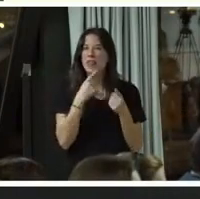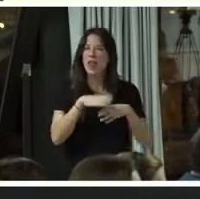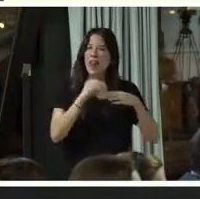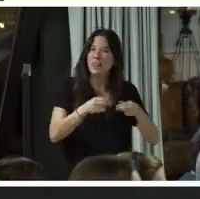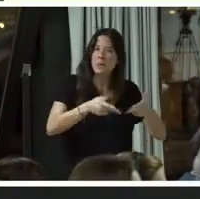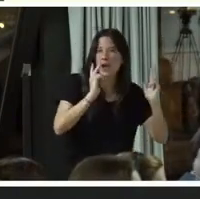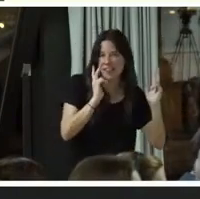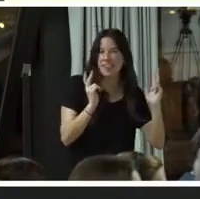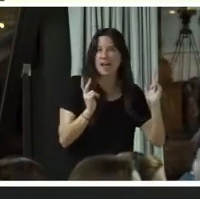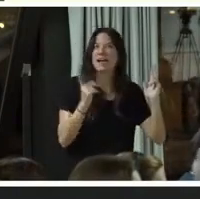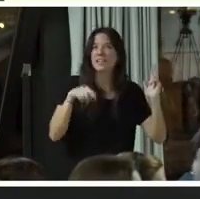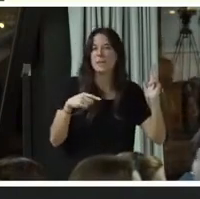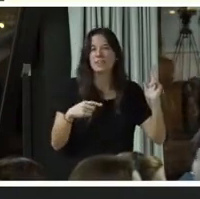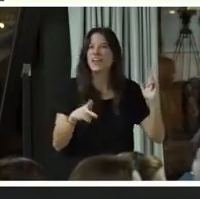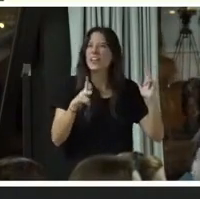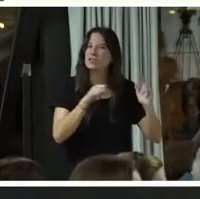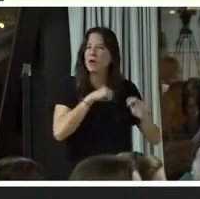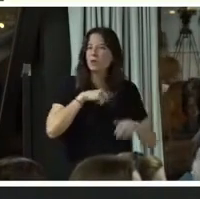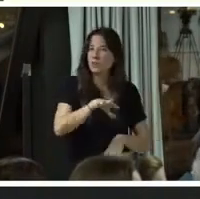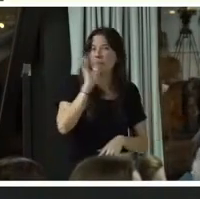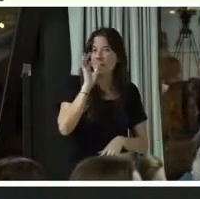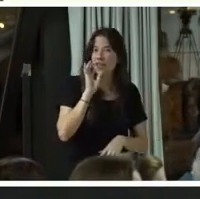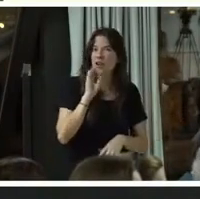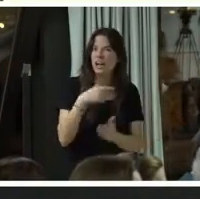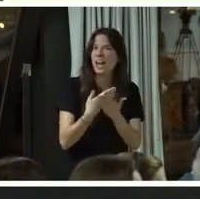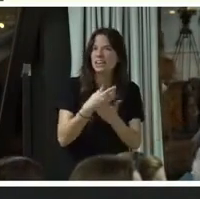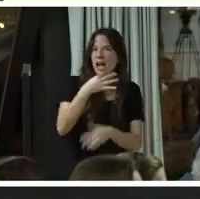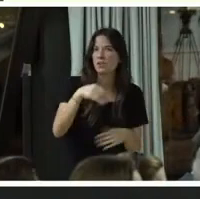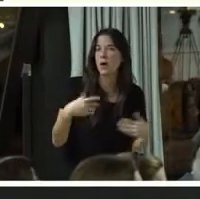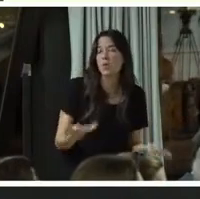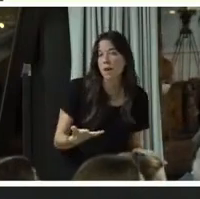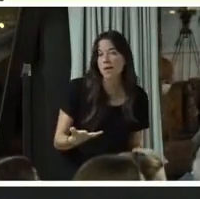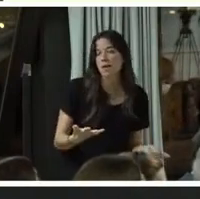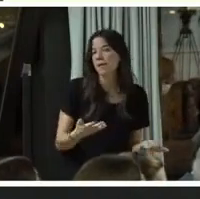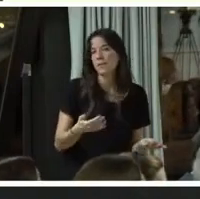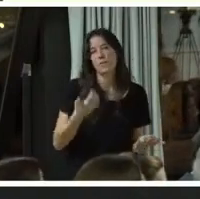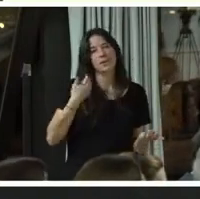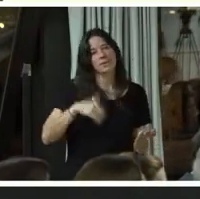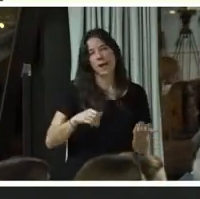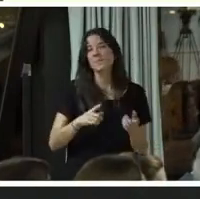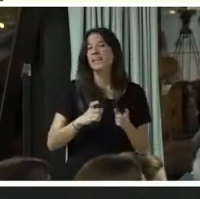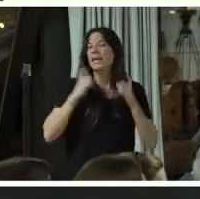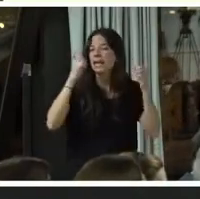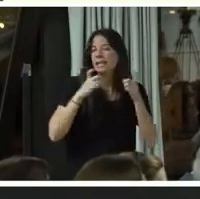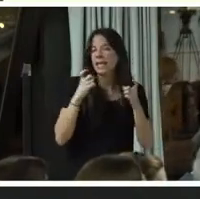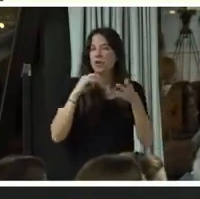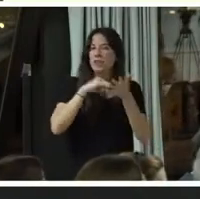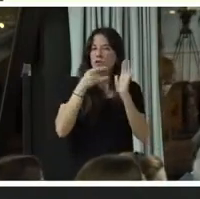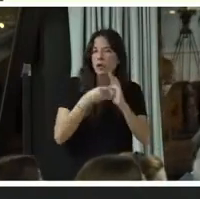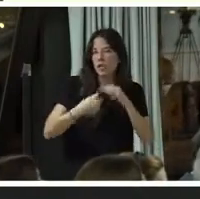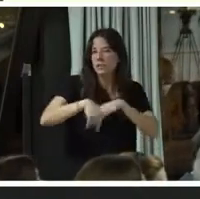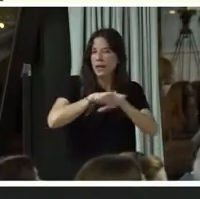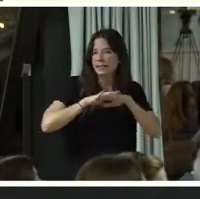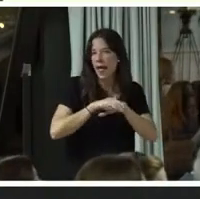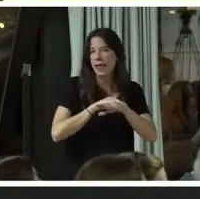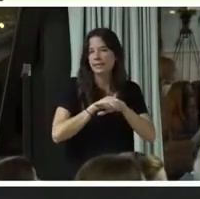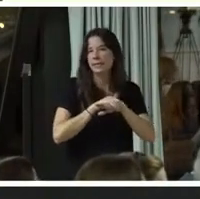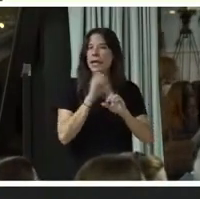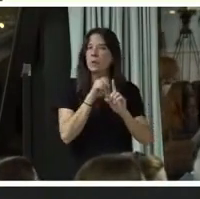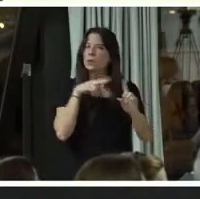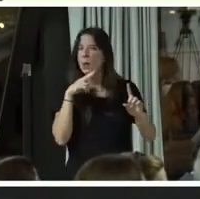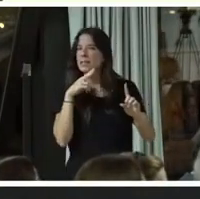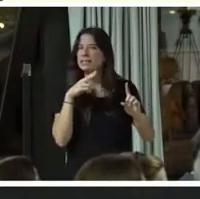democracia y del ejercicio del derecho de autodeterminacion es bueno pues abandonar los intentos de soluciones basadas en una